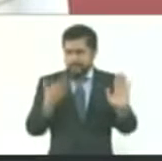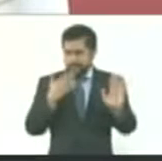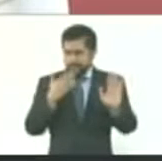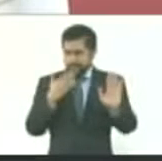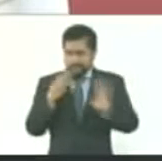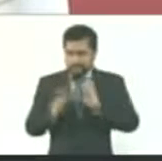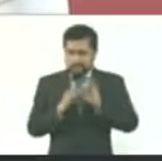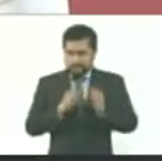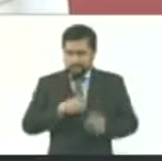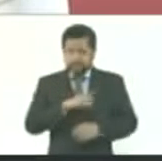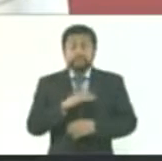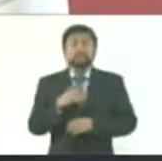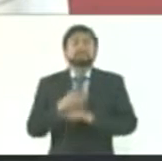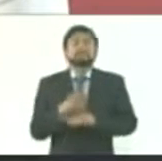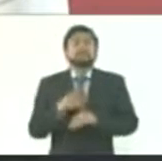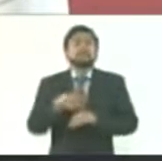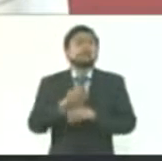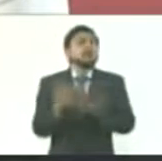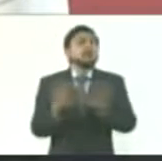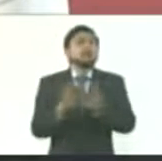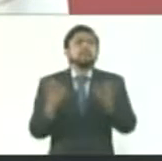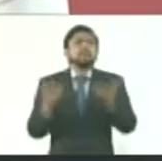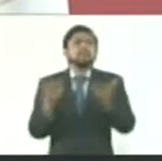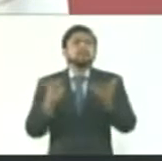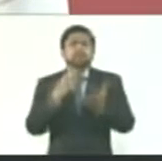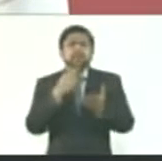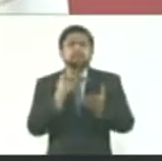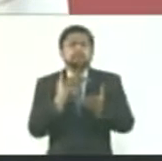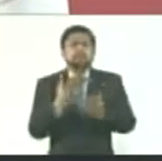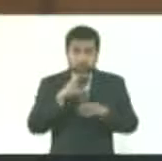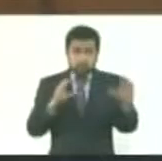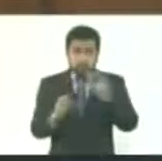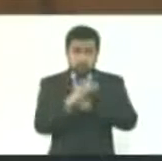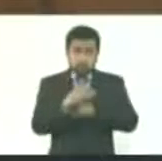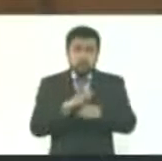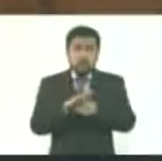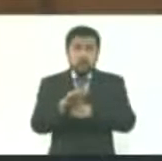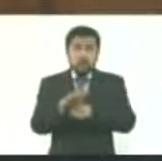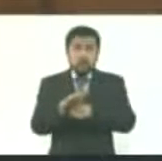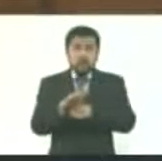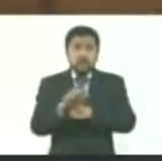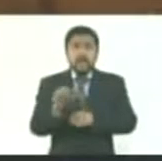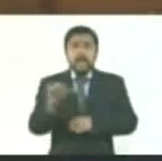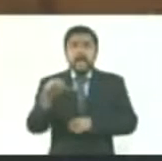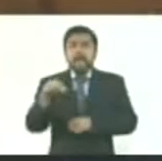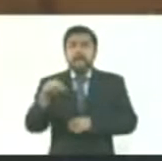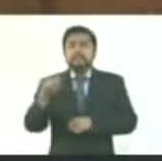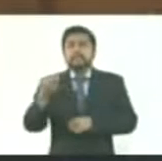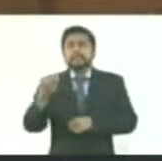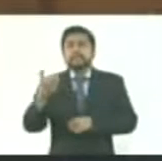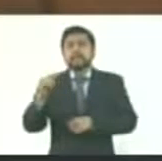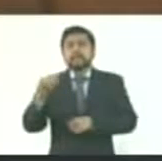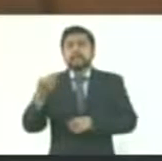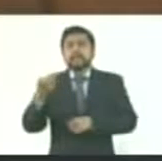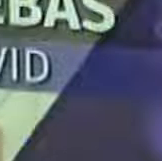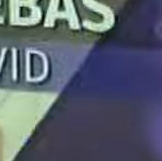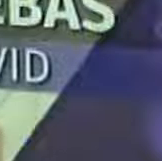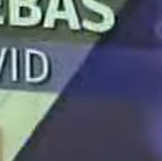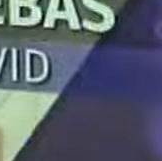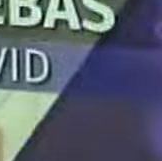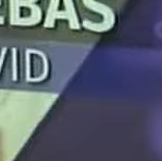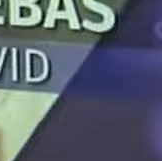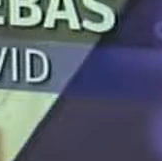¿En qué se aplican los recursos del gobierno de la ciudad este año? De antígeno, de antígeno. ¿Todo bien hasta el momento?